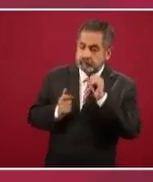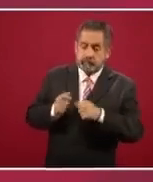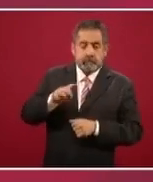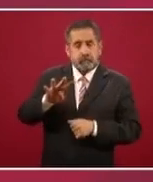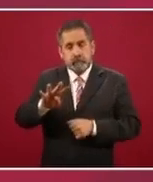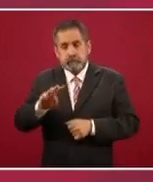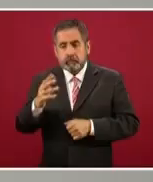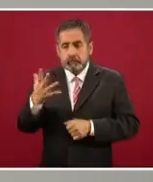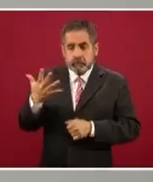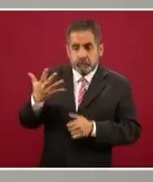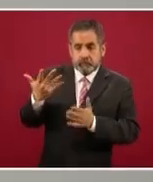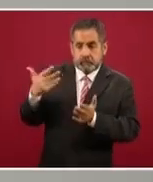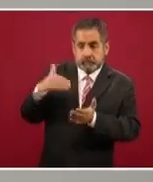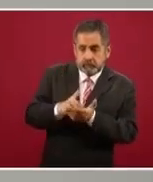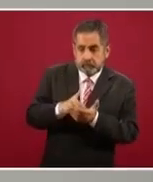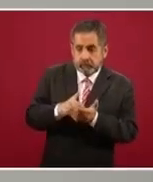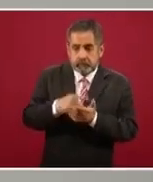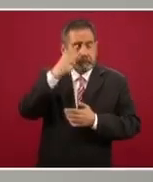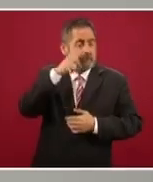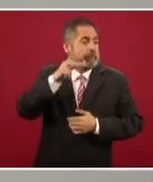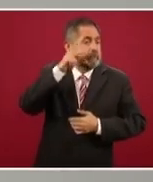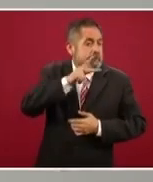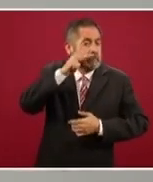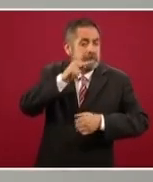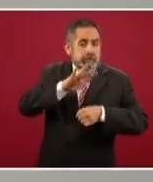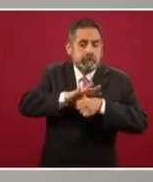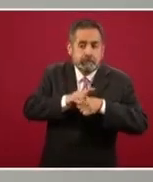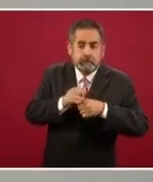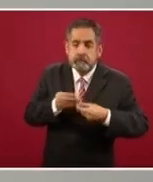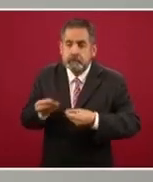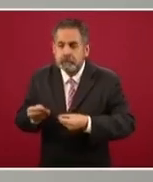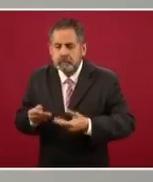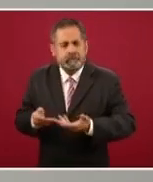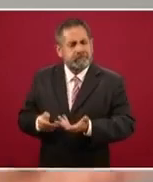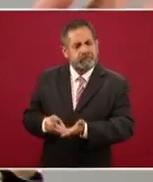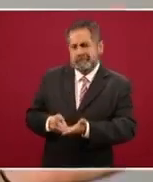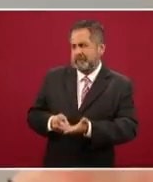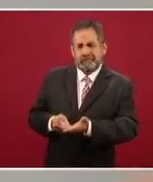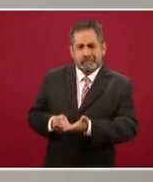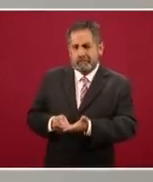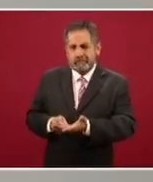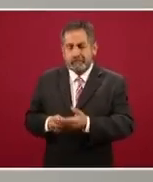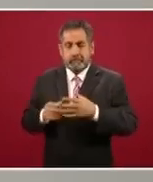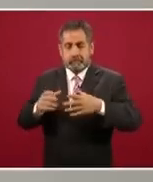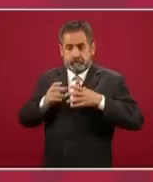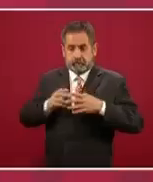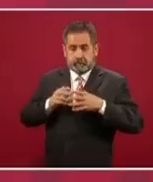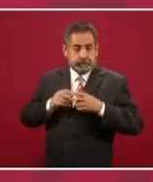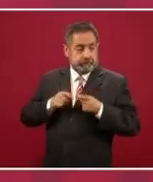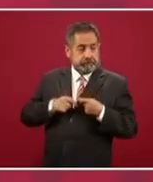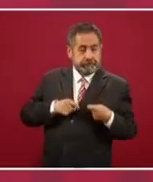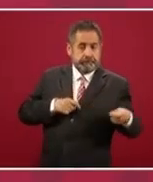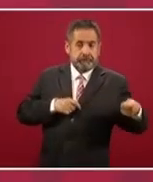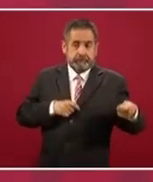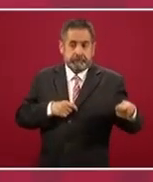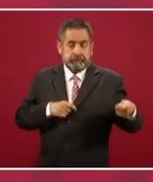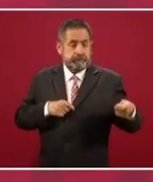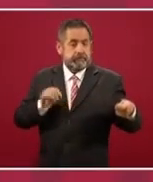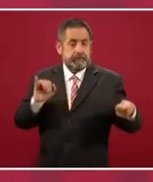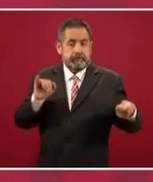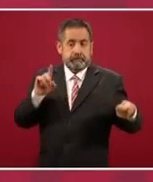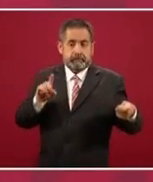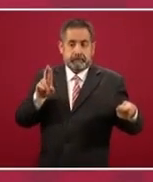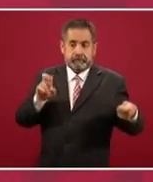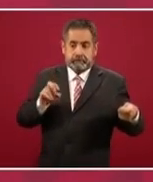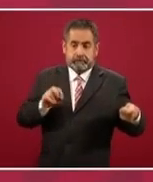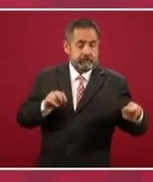4,000 o 5,000 pesos por hacerle la prueba de coronavirus. ¿Y quién hace la prueba de coronavirus? El sector público, el INDRE.